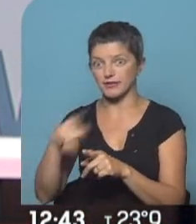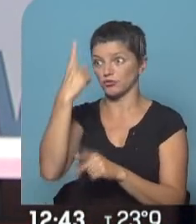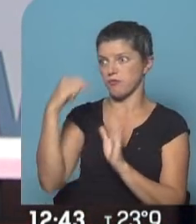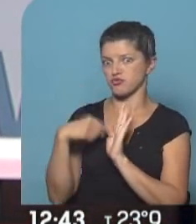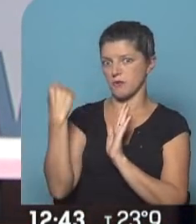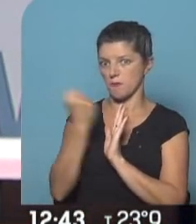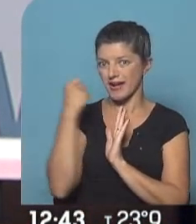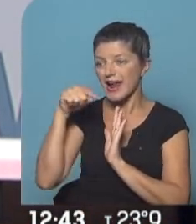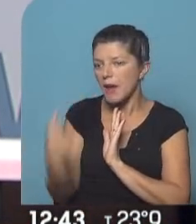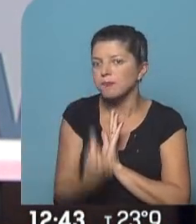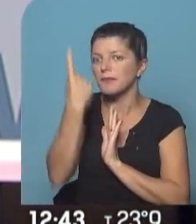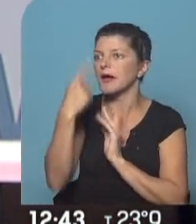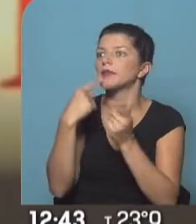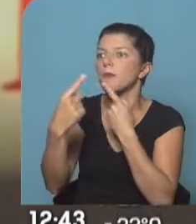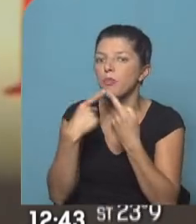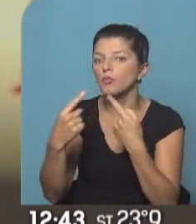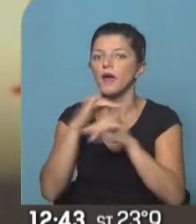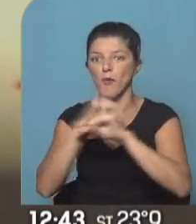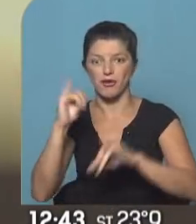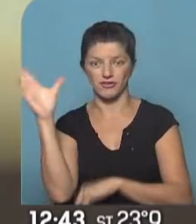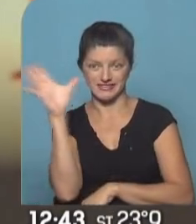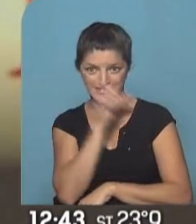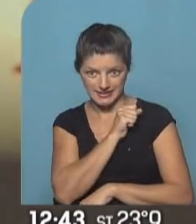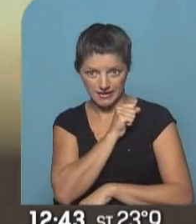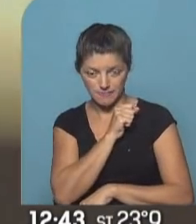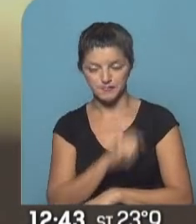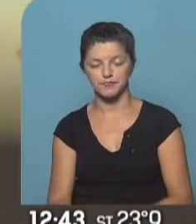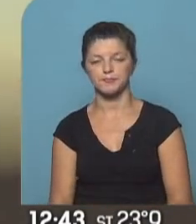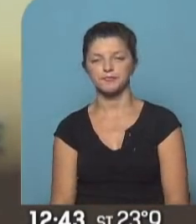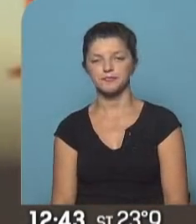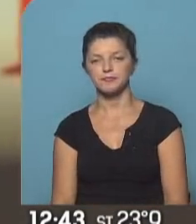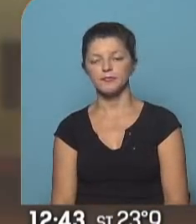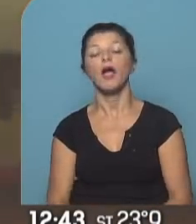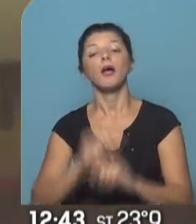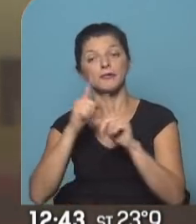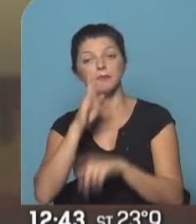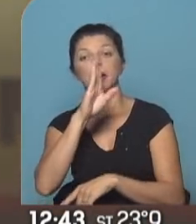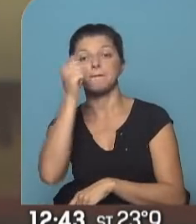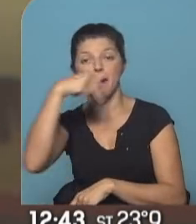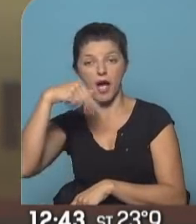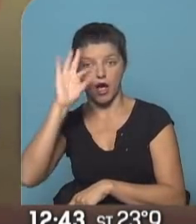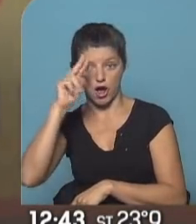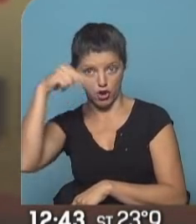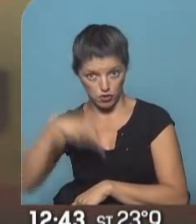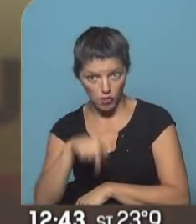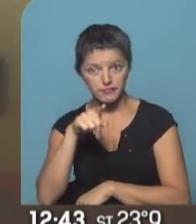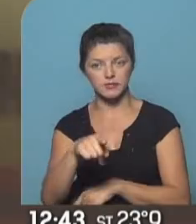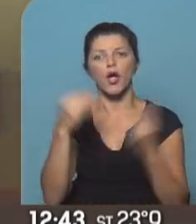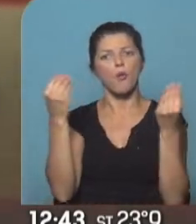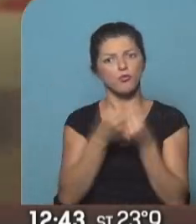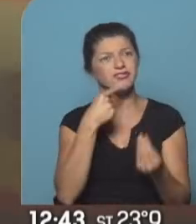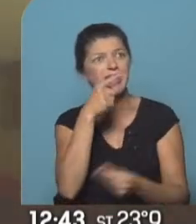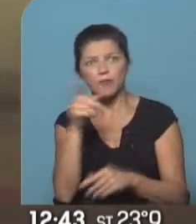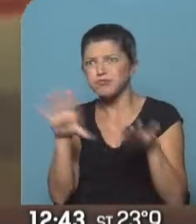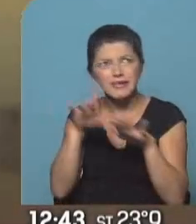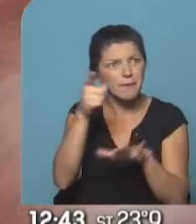vez a Bannon contando intimidades de la Casa Bannon, que además es un personaje por el cual efectivamente Donald Trump se jugó mucho, porque todo el mundo le decía, no es la